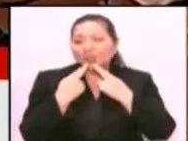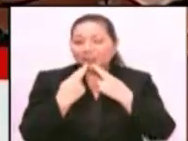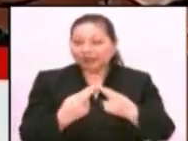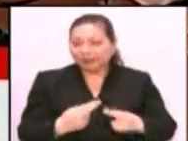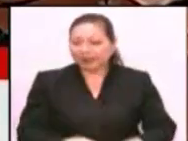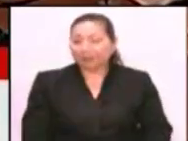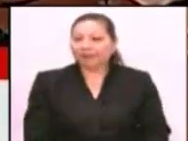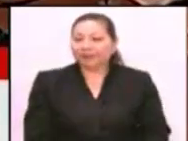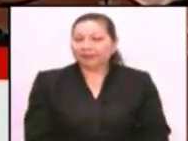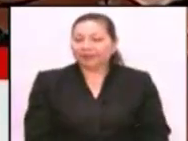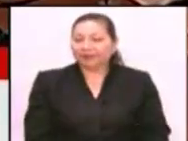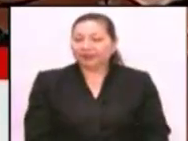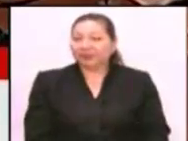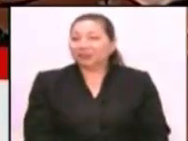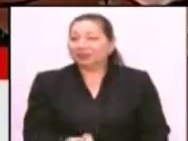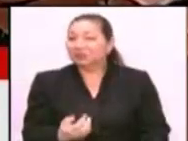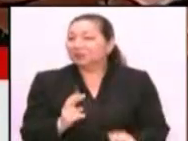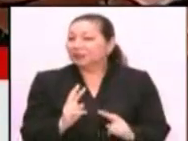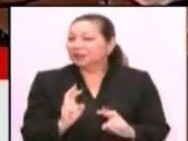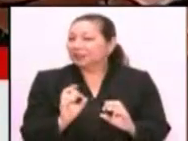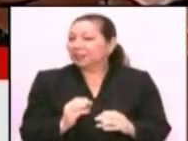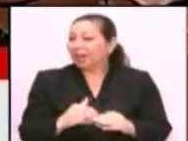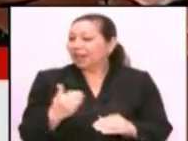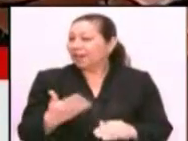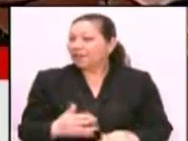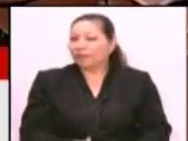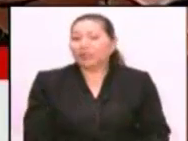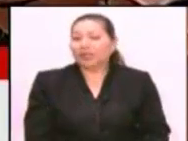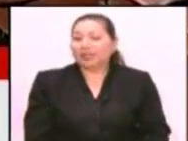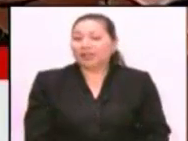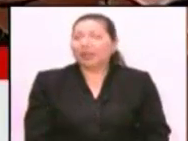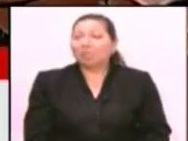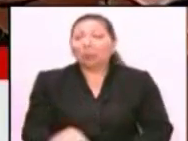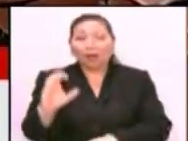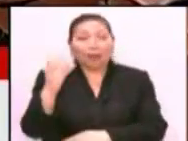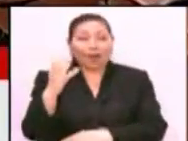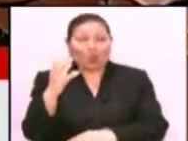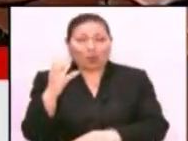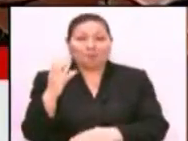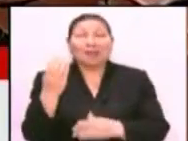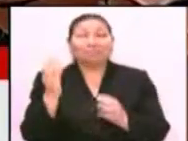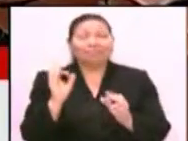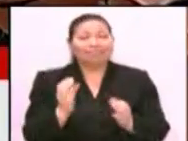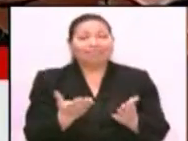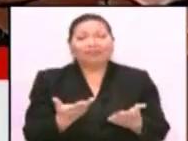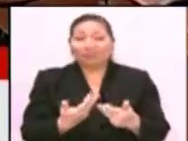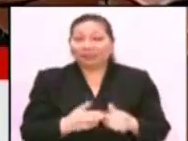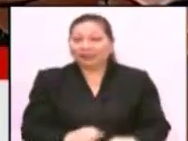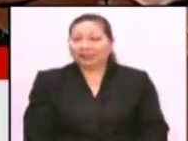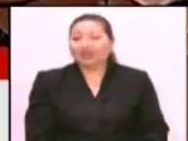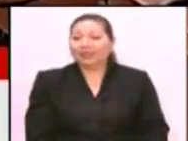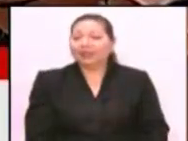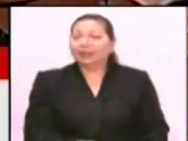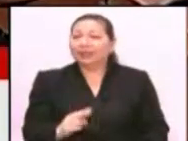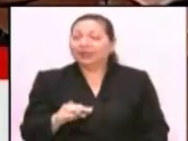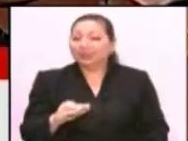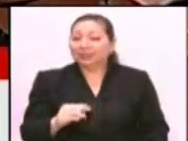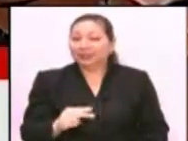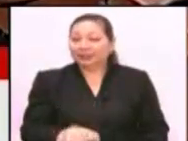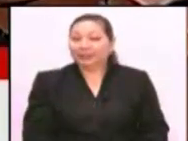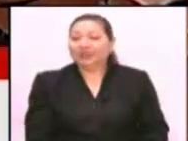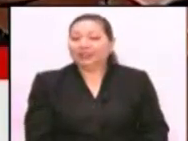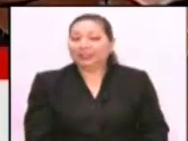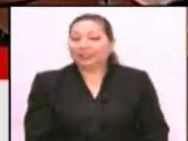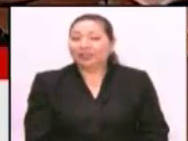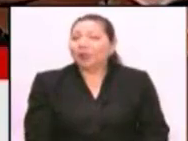resultados. Y hay un verificador externo. En el caso de Colombia es Deloitte, aquí es una empresa que se llama RAND. Ellos